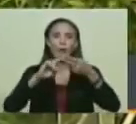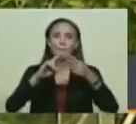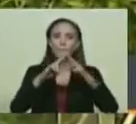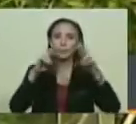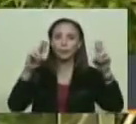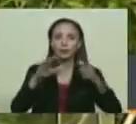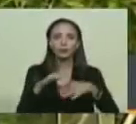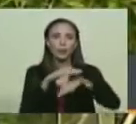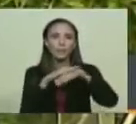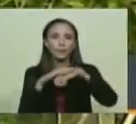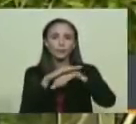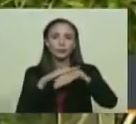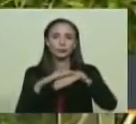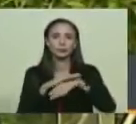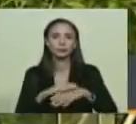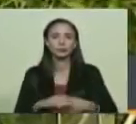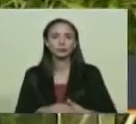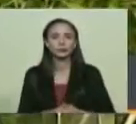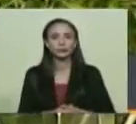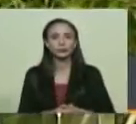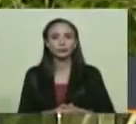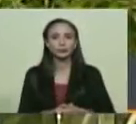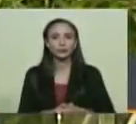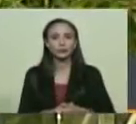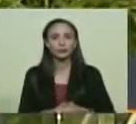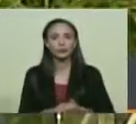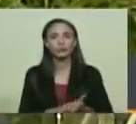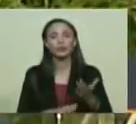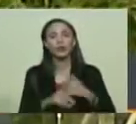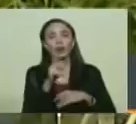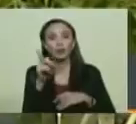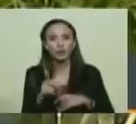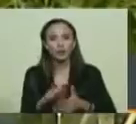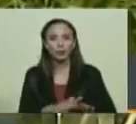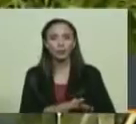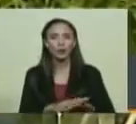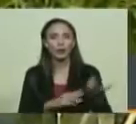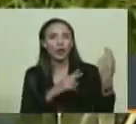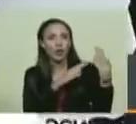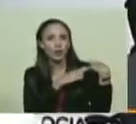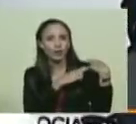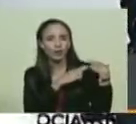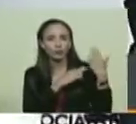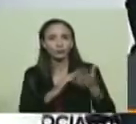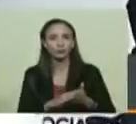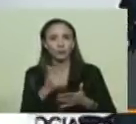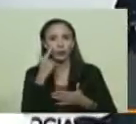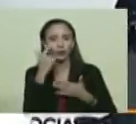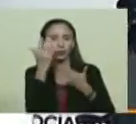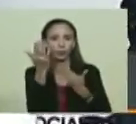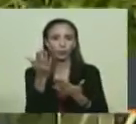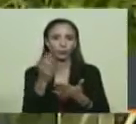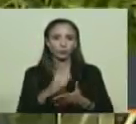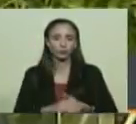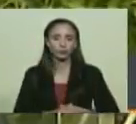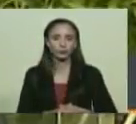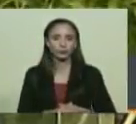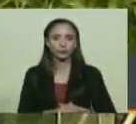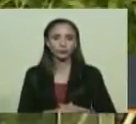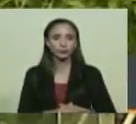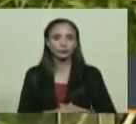Almirante en jefe Remigio Ceballo, comandante estratégico